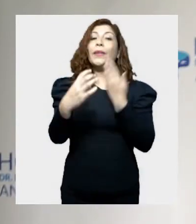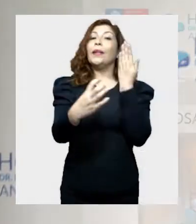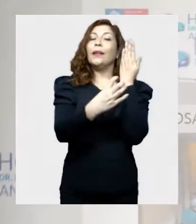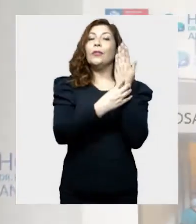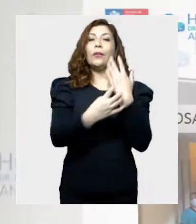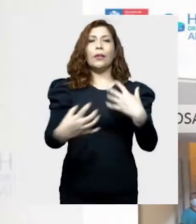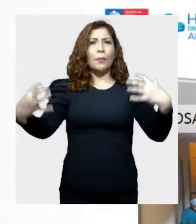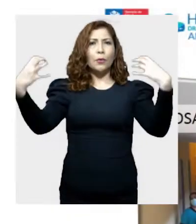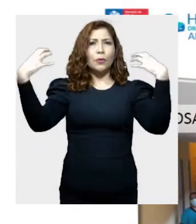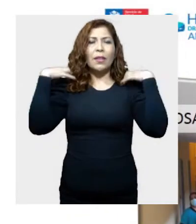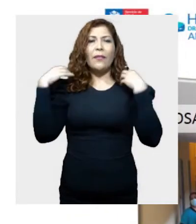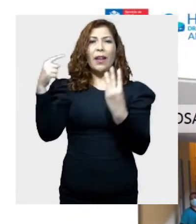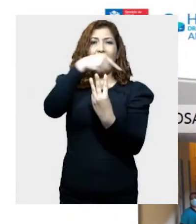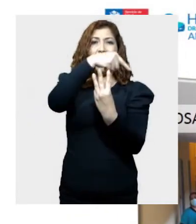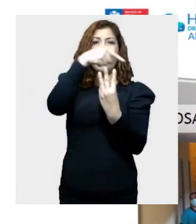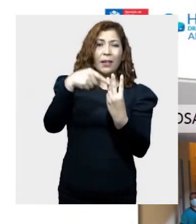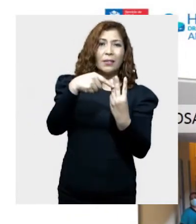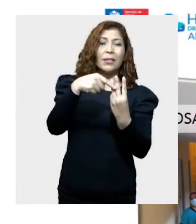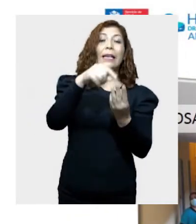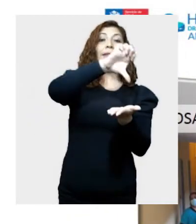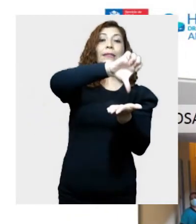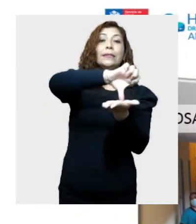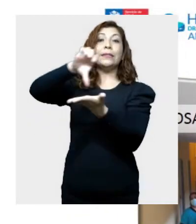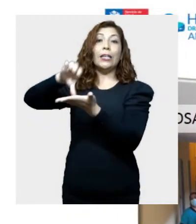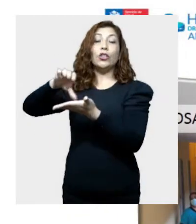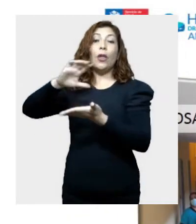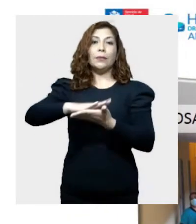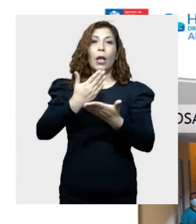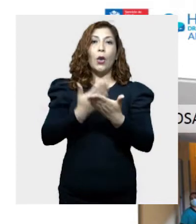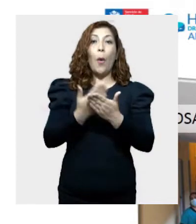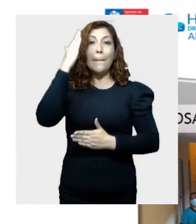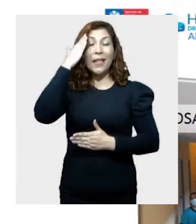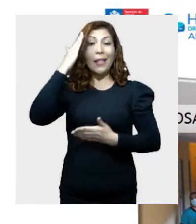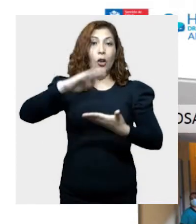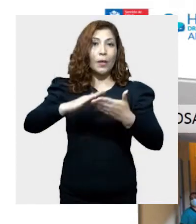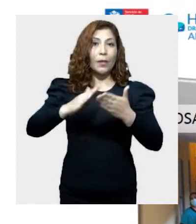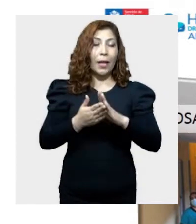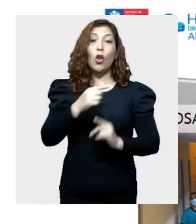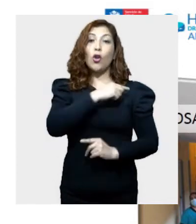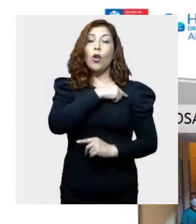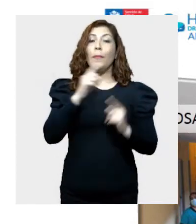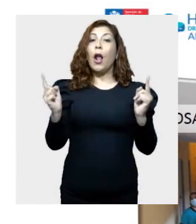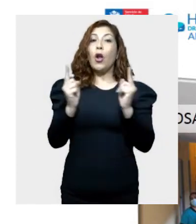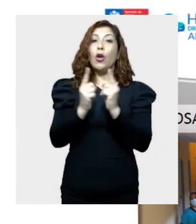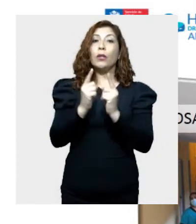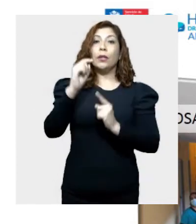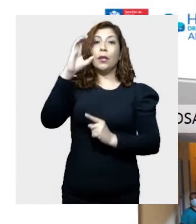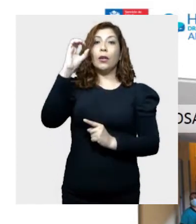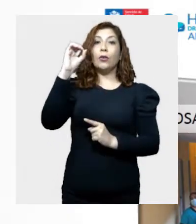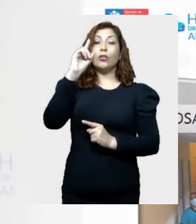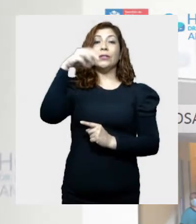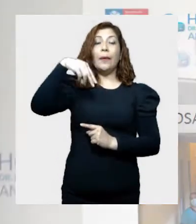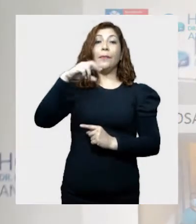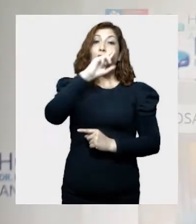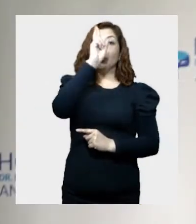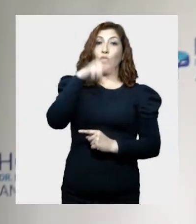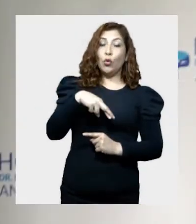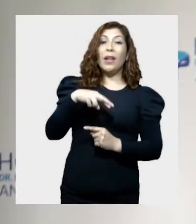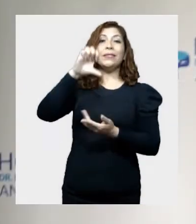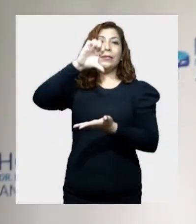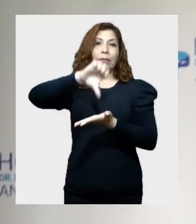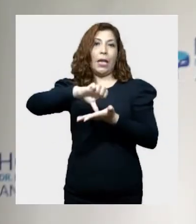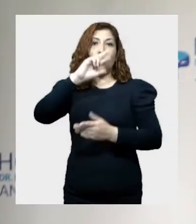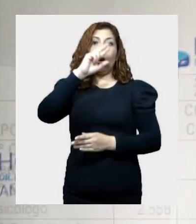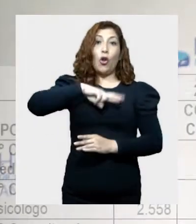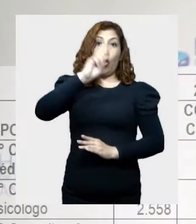responsable de 3 centros de salud mental comunitarios, conocidos con las siglas COSAM Sur, Centro y Norte.